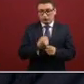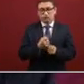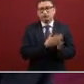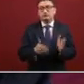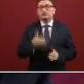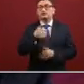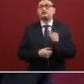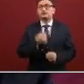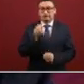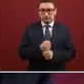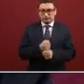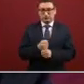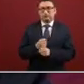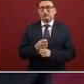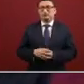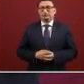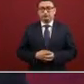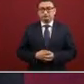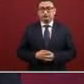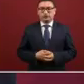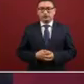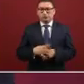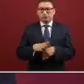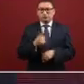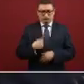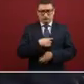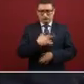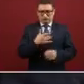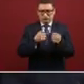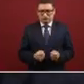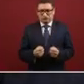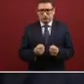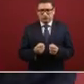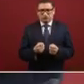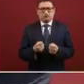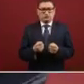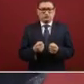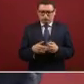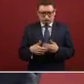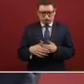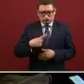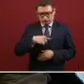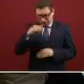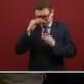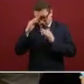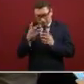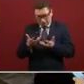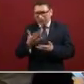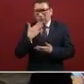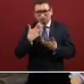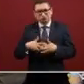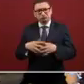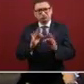sexenio porque estamos seguros de que va a funcionar nuestra estrategia porque